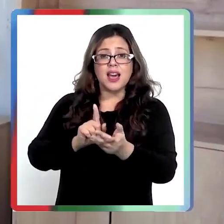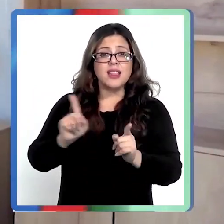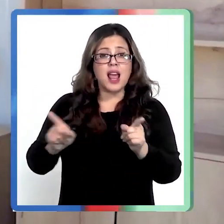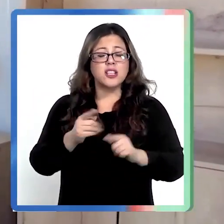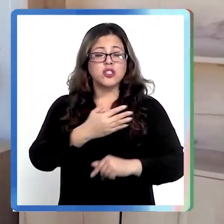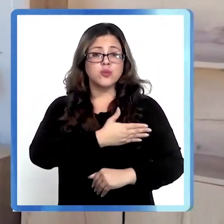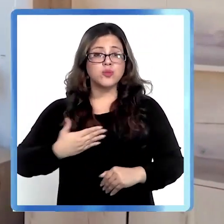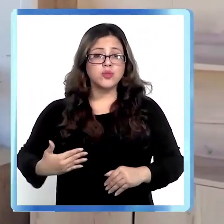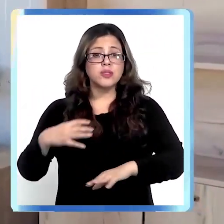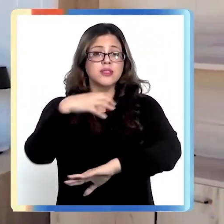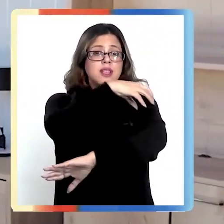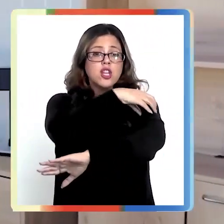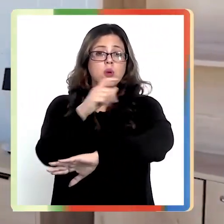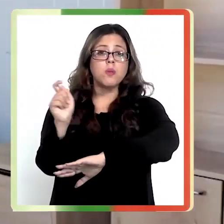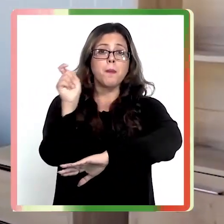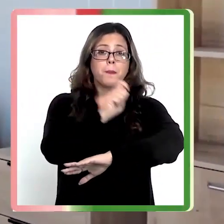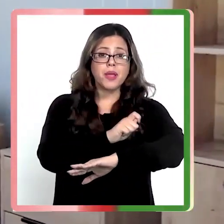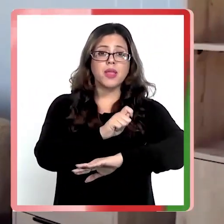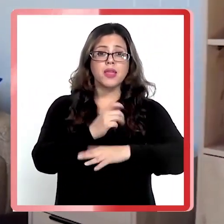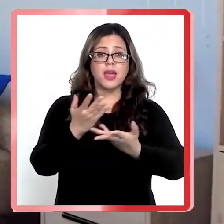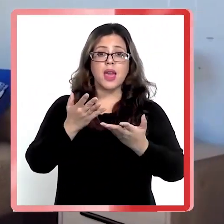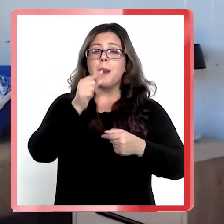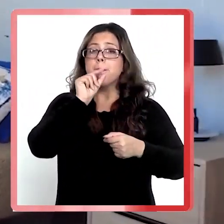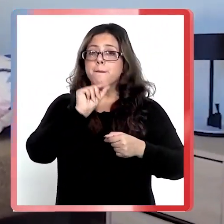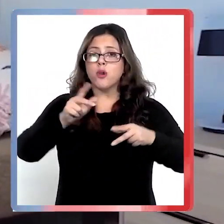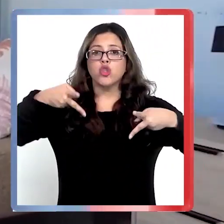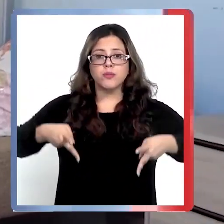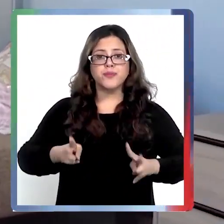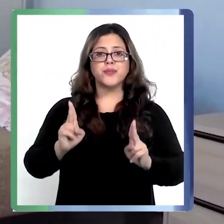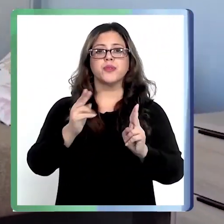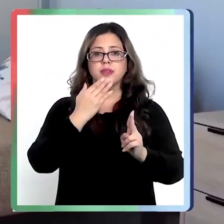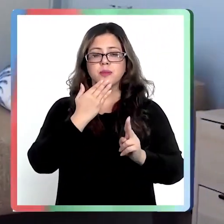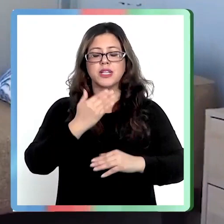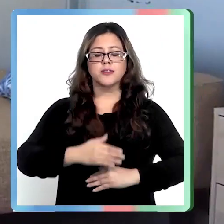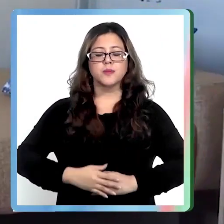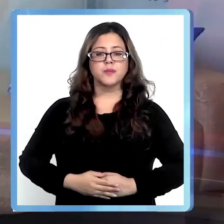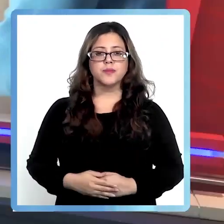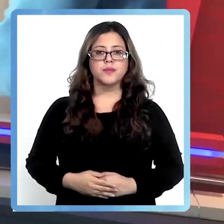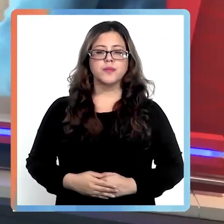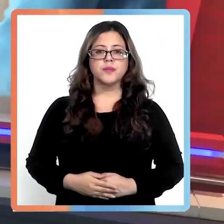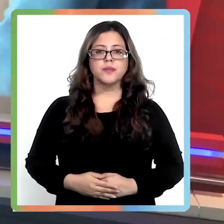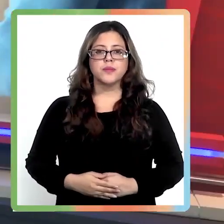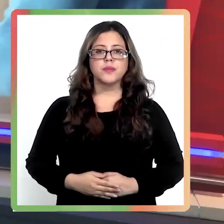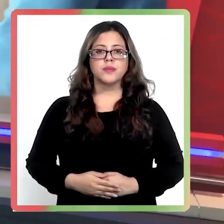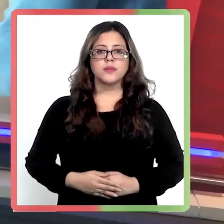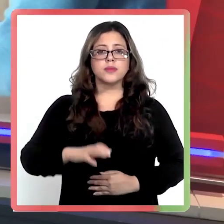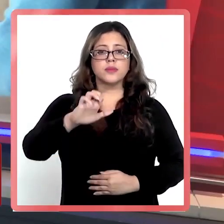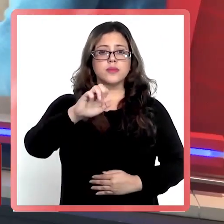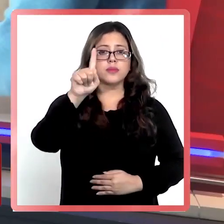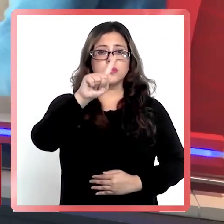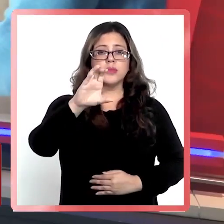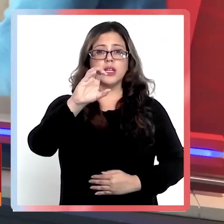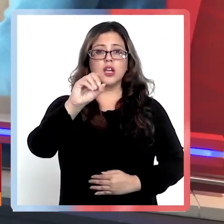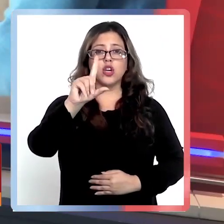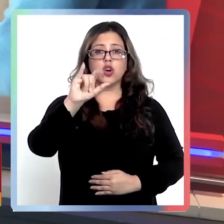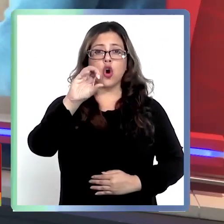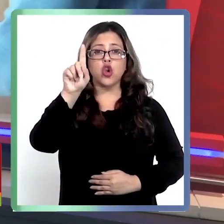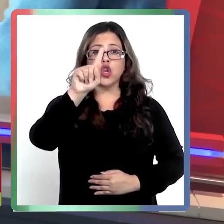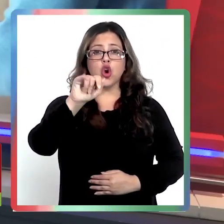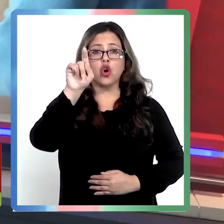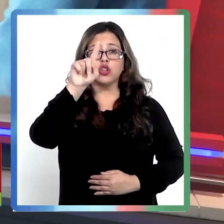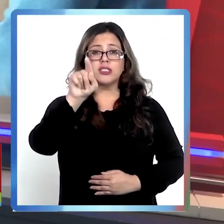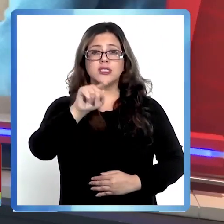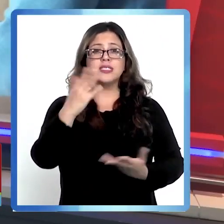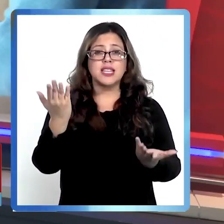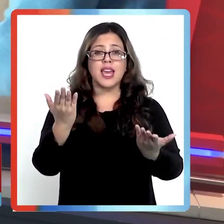de la Delegación Presidencial de Tarapacá, será próximamente inaugurada. La escoliosis provoca una desviación